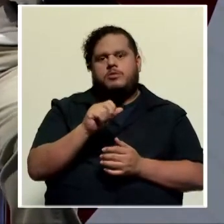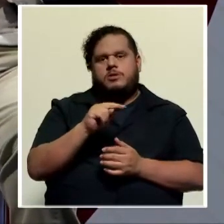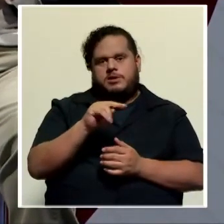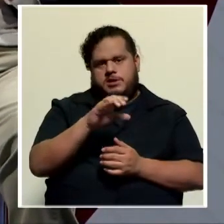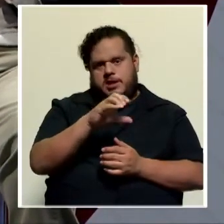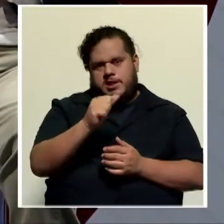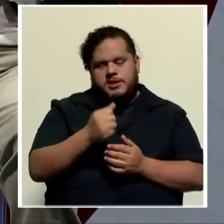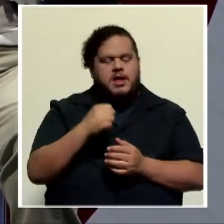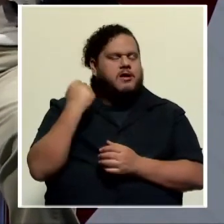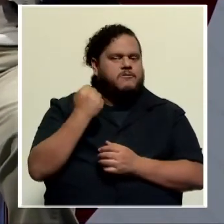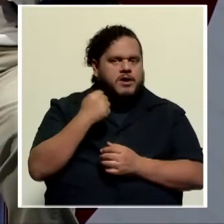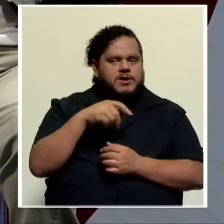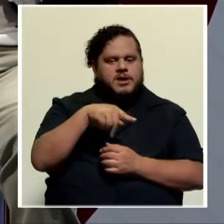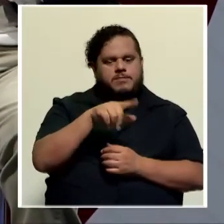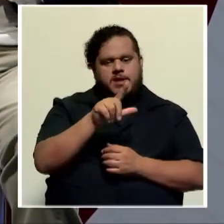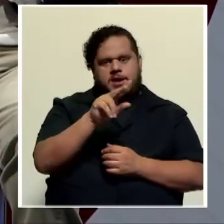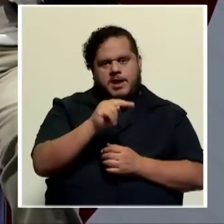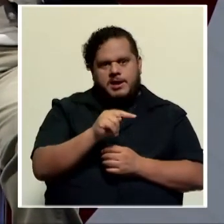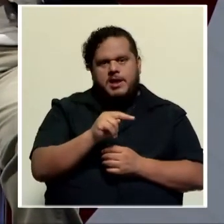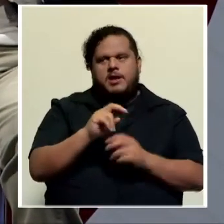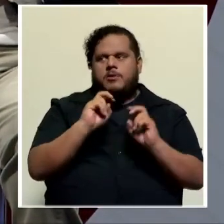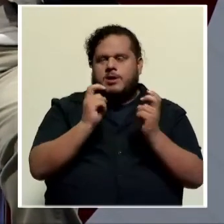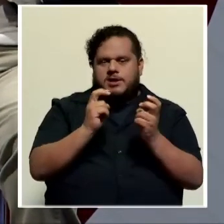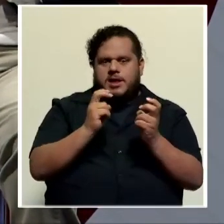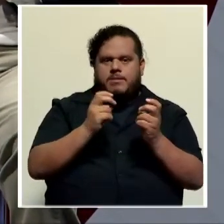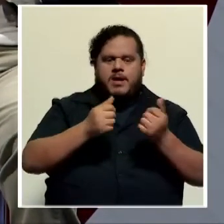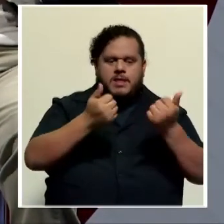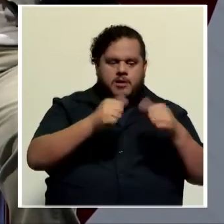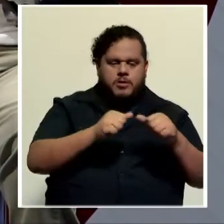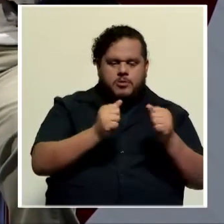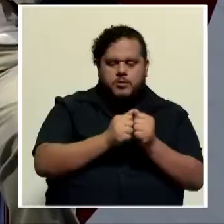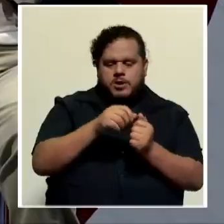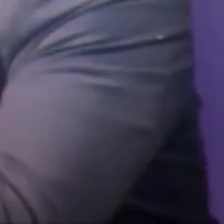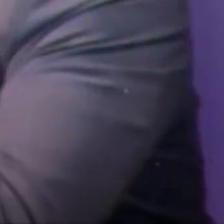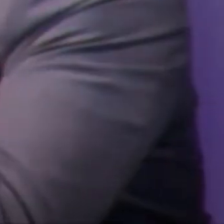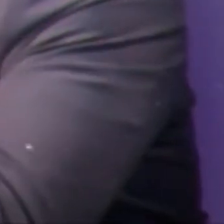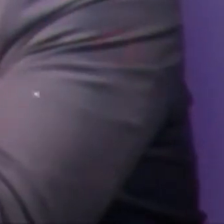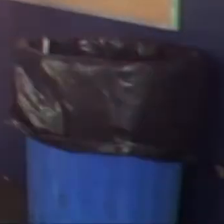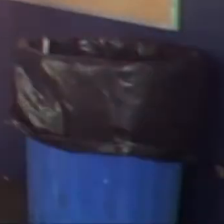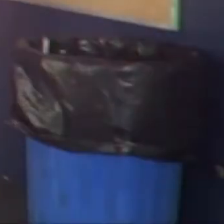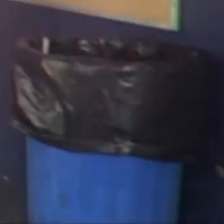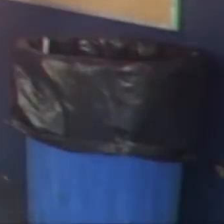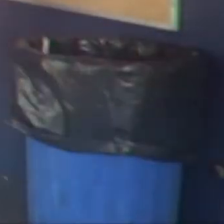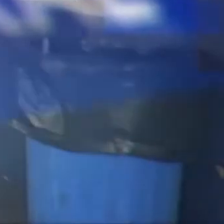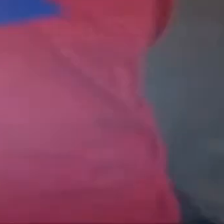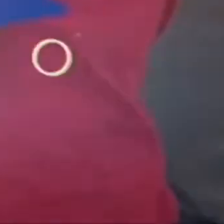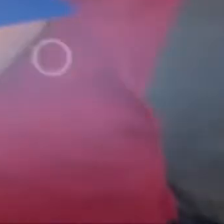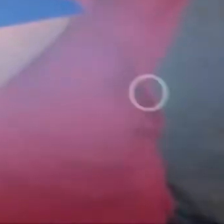interno de Liberación Nacional con el tema del acuerdo con el Fondo Monetario Internacional.